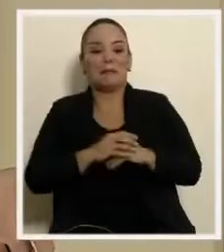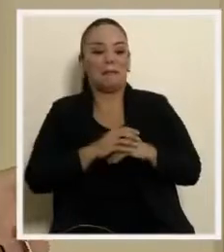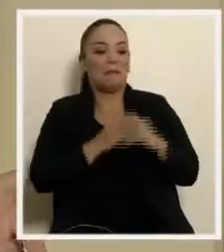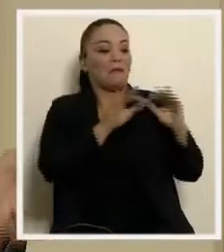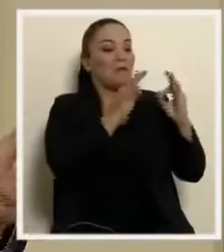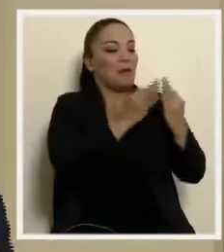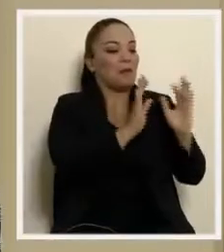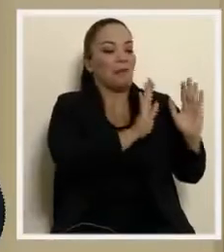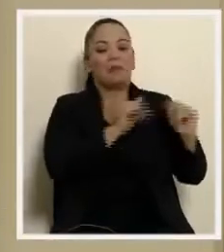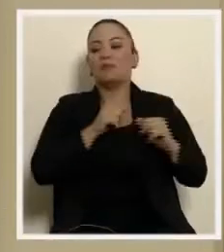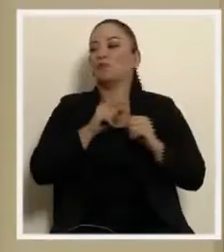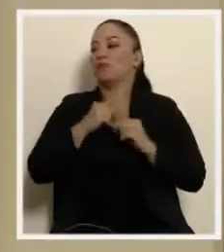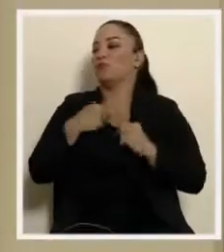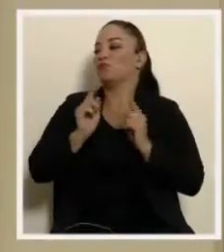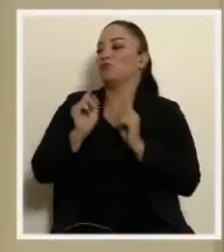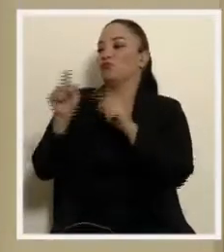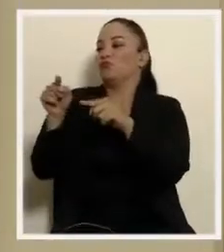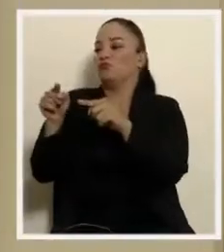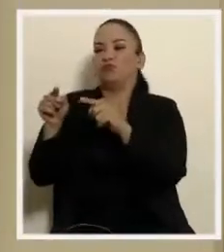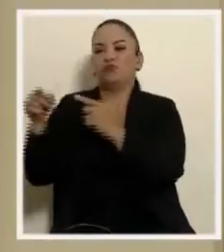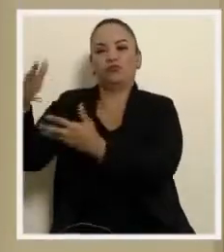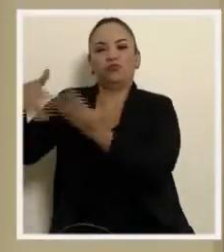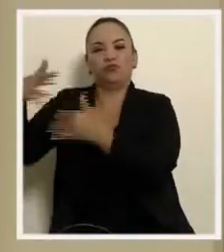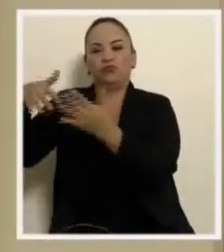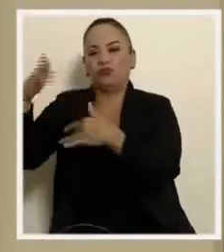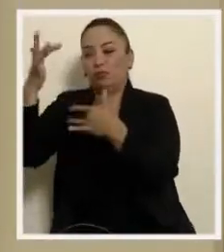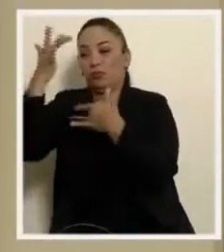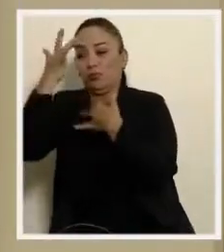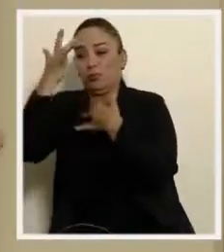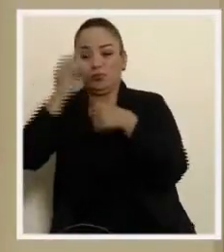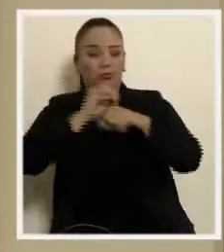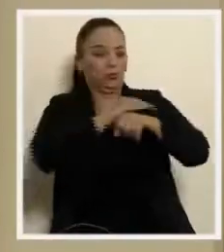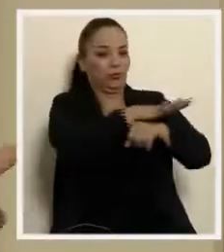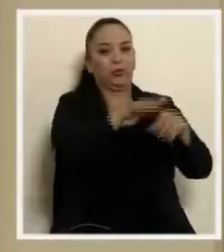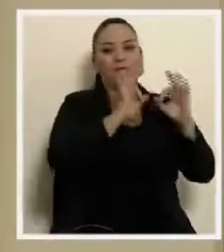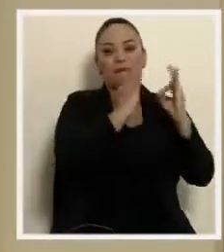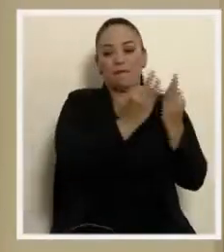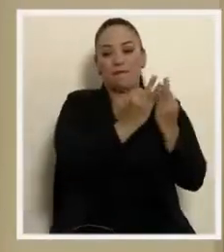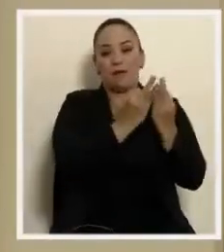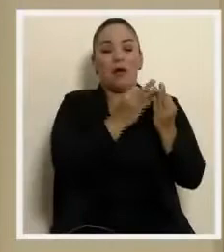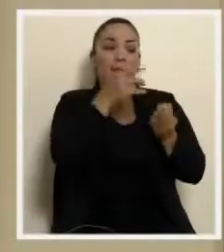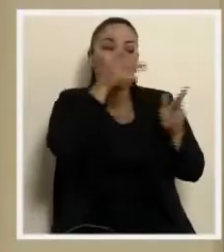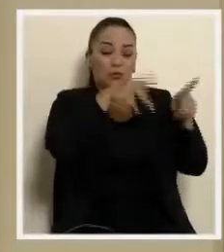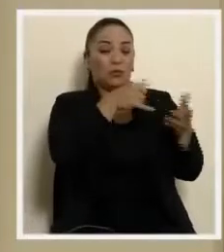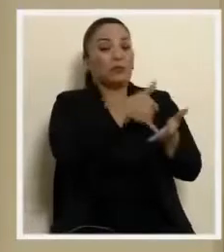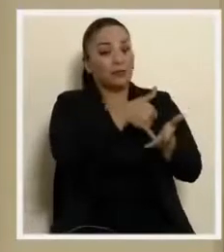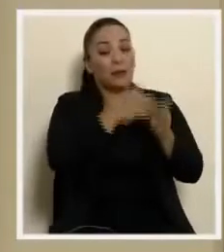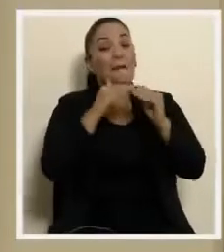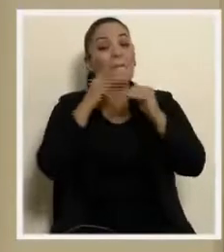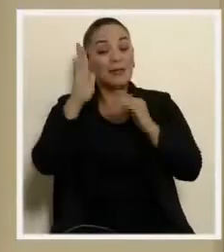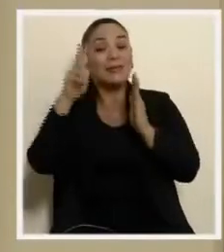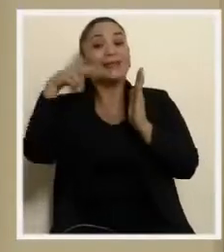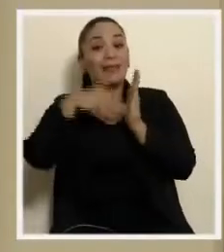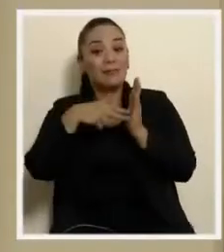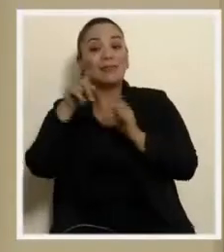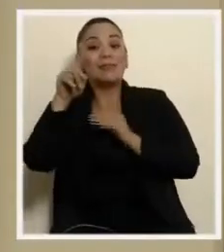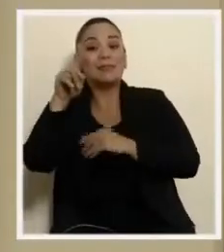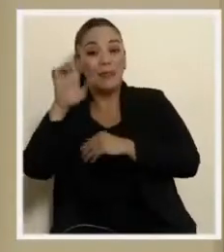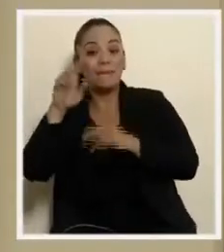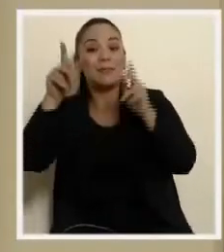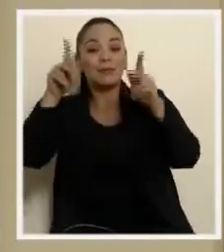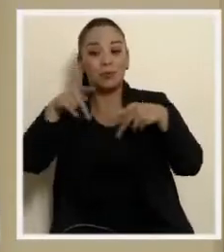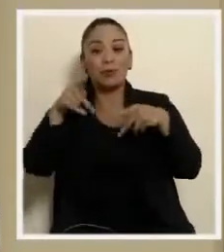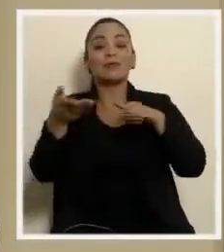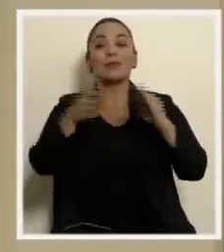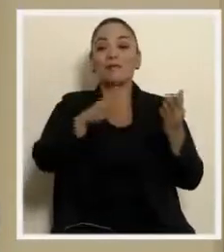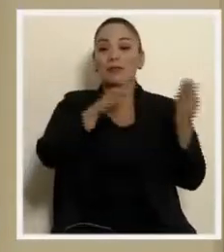a la casa, y ahí es donde infectamos a las personas más vulnerables. Más de 3.100 personas han fallecido por esta causa,